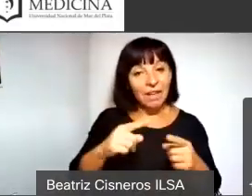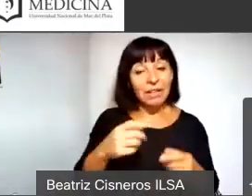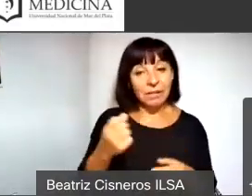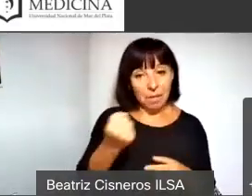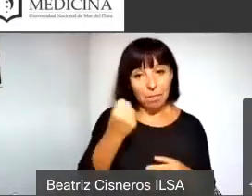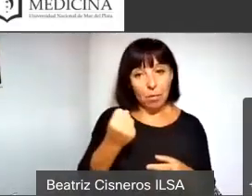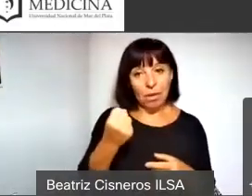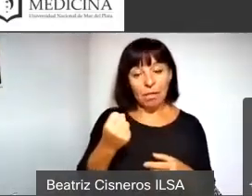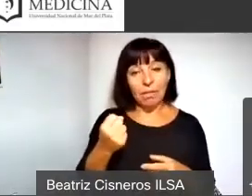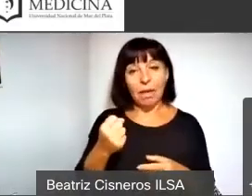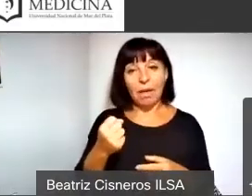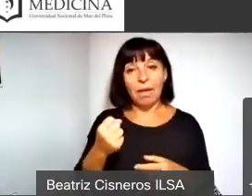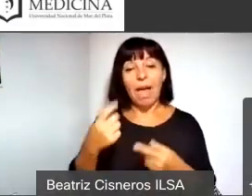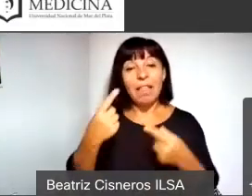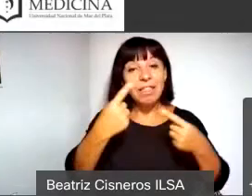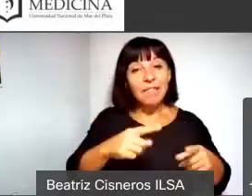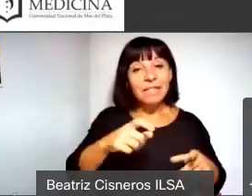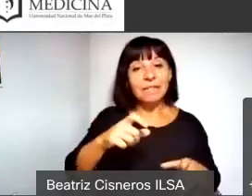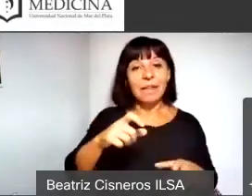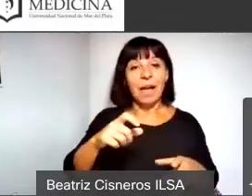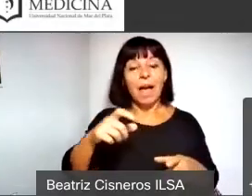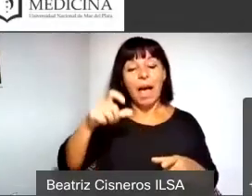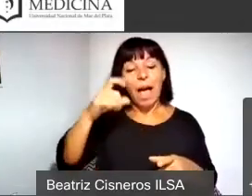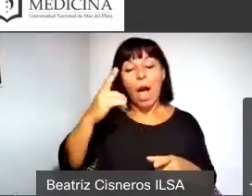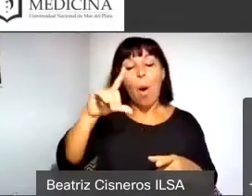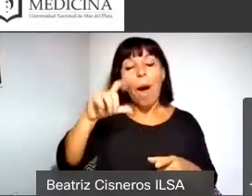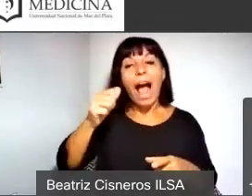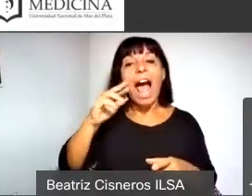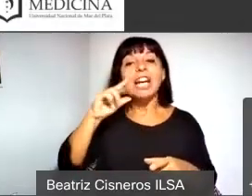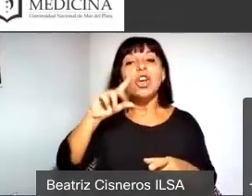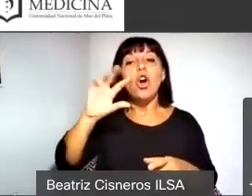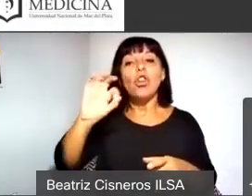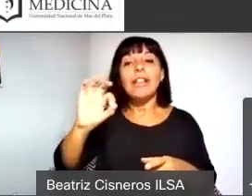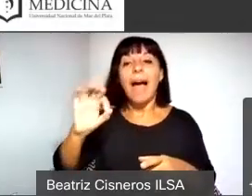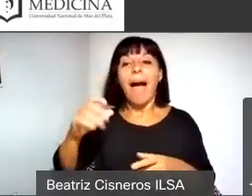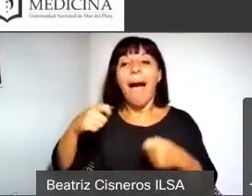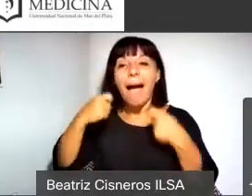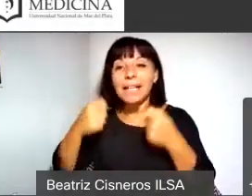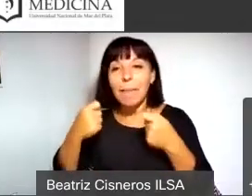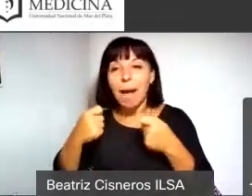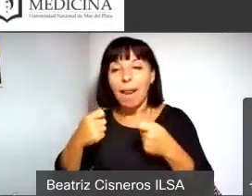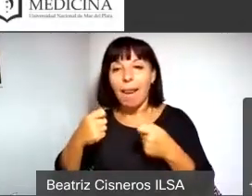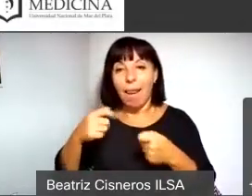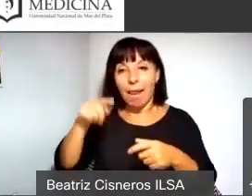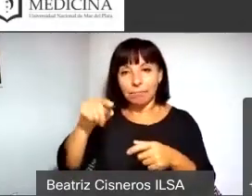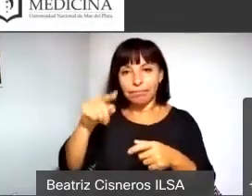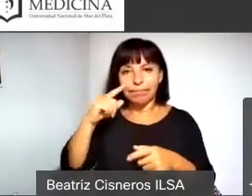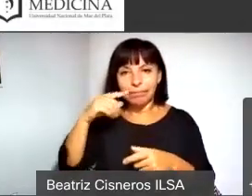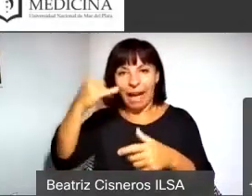groseras respecto de la célula eucariota animal. Es que presenta una vacuola